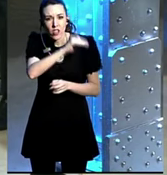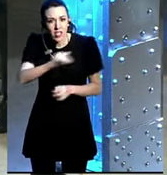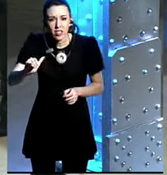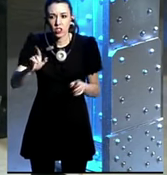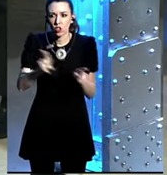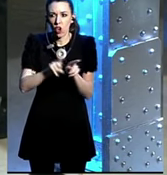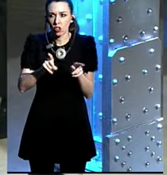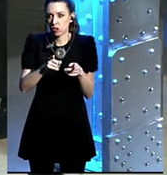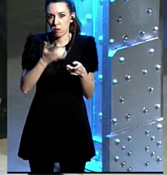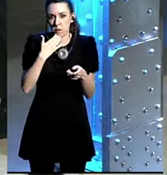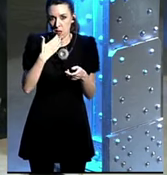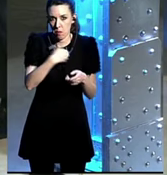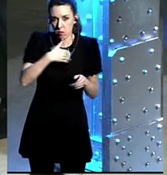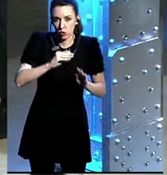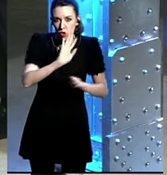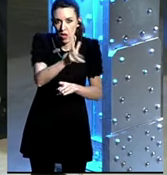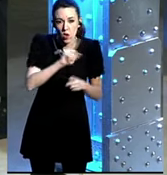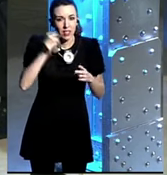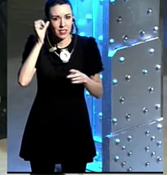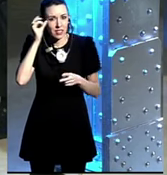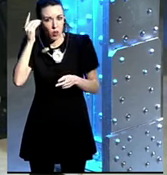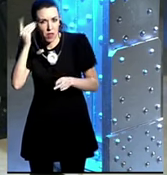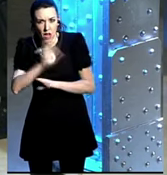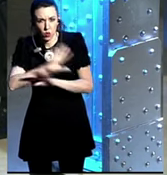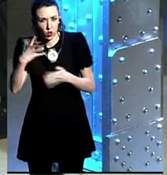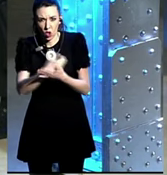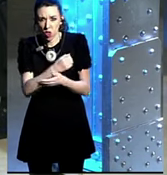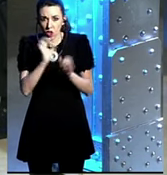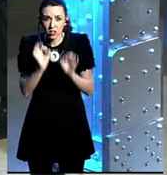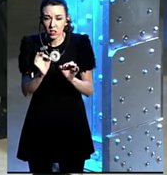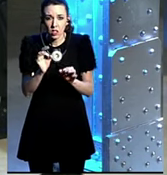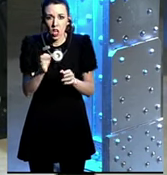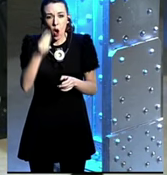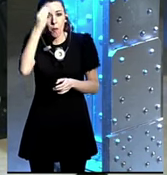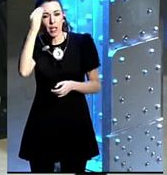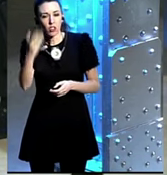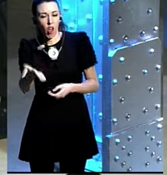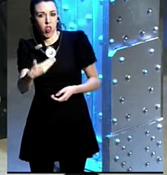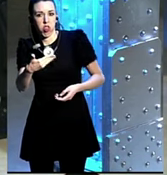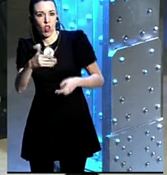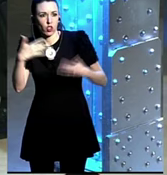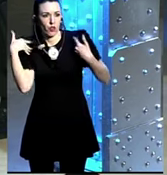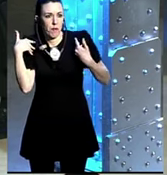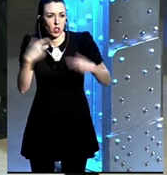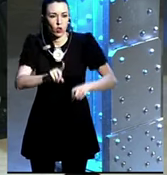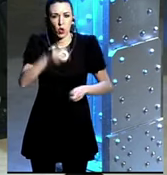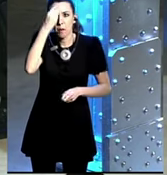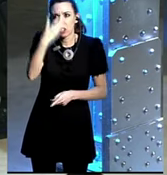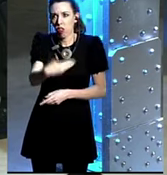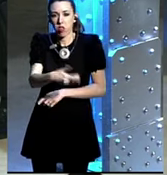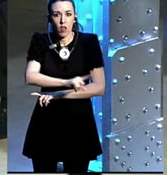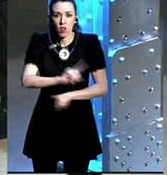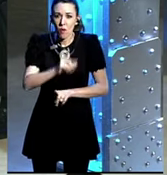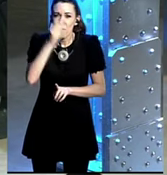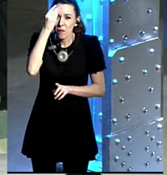que son delincuentes, en el síndrome de Down, en todos estos casos. Desde luego, nunca infravaloraría su sufrimiento, pero sí que